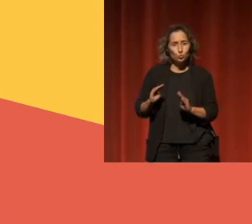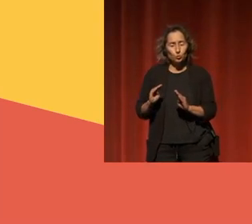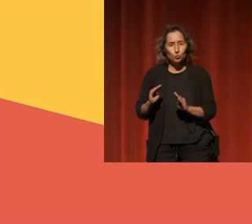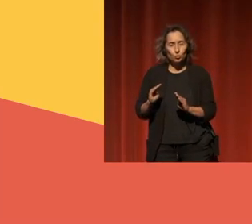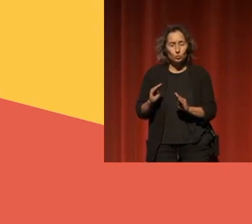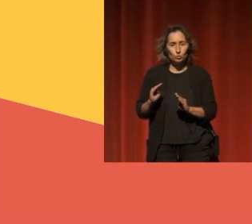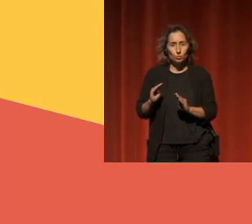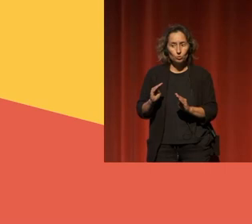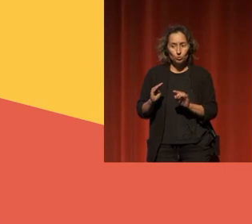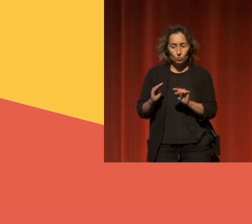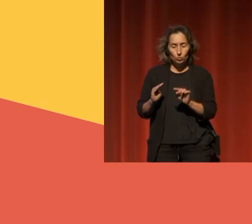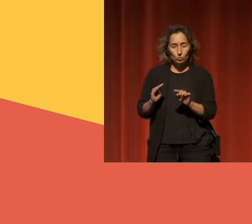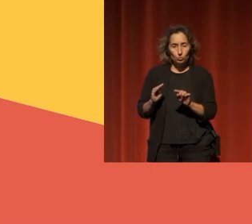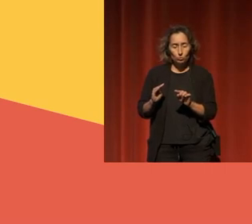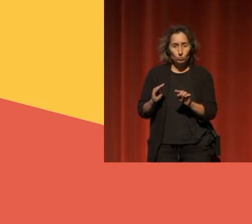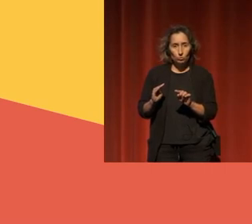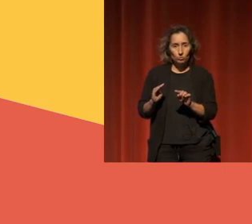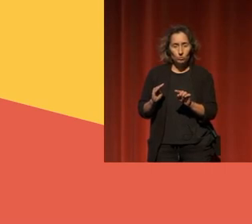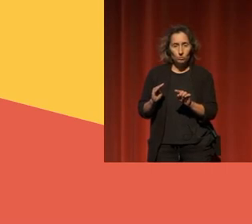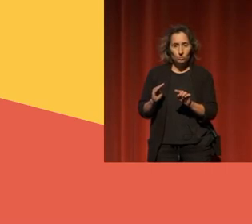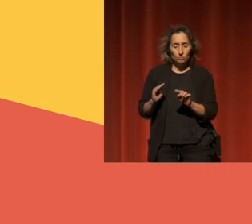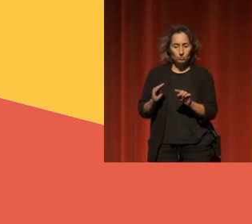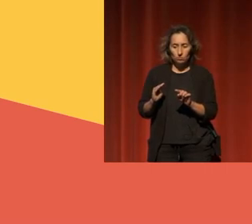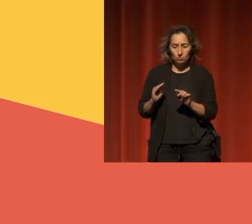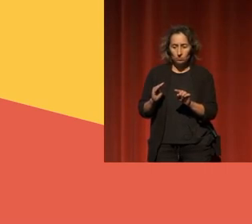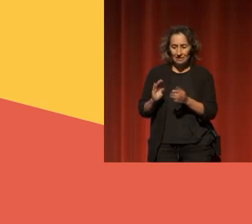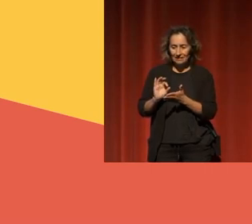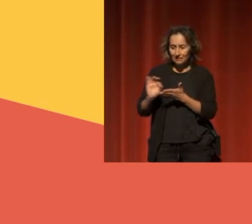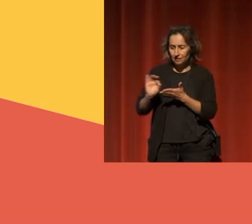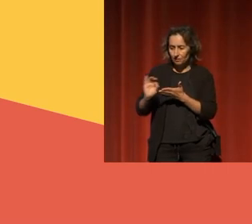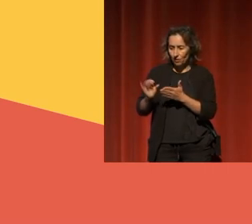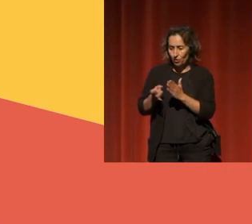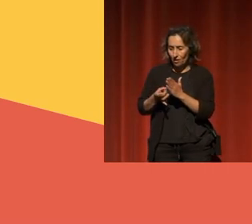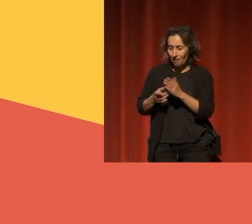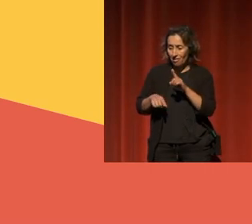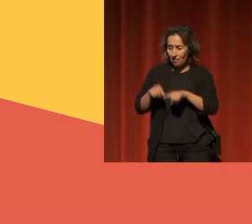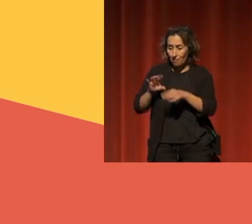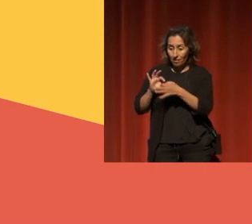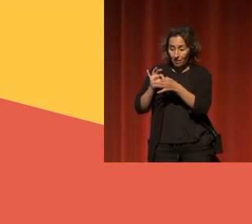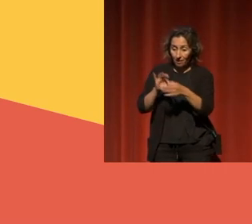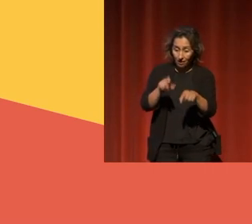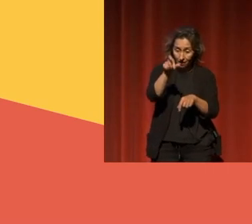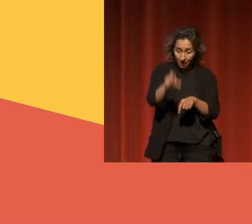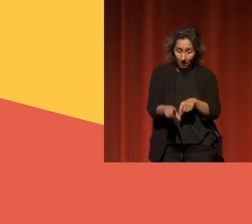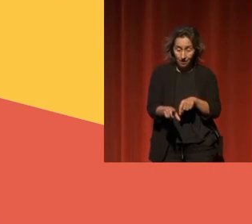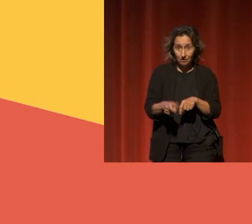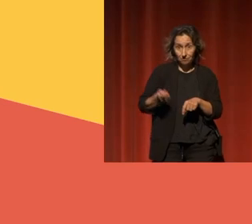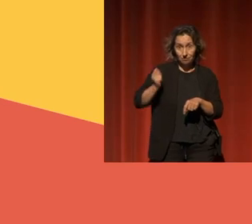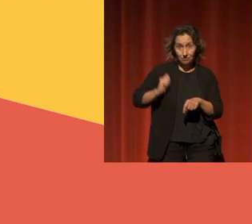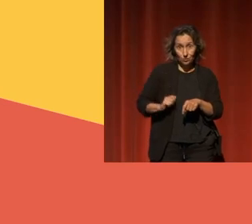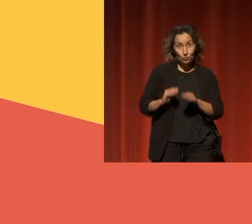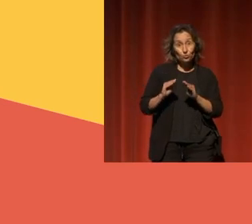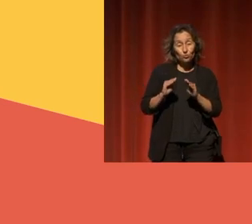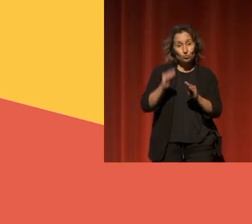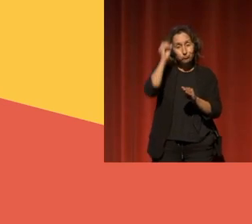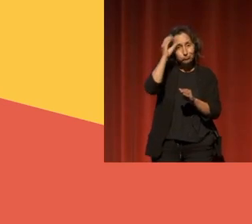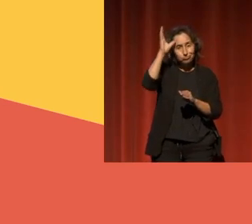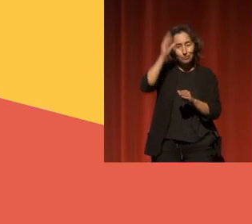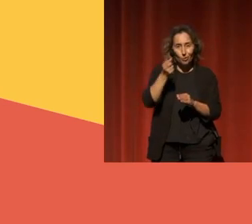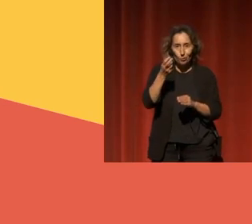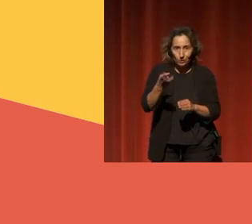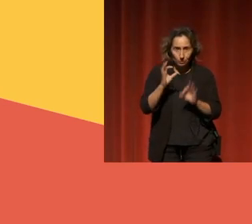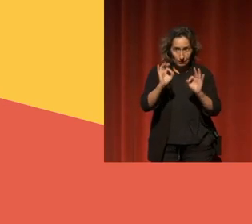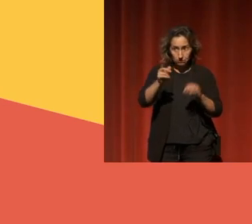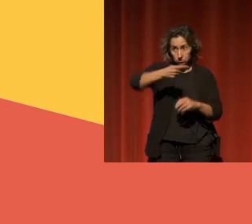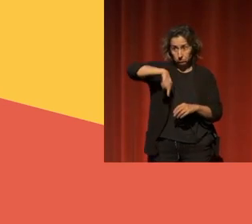dependen la depende esencialmente la calidad de los servicios y todos lo sabemos yo creo por lo tanto lo